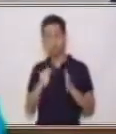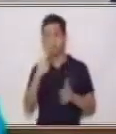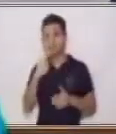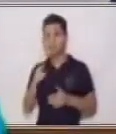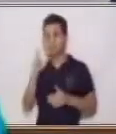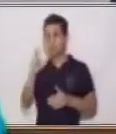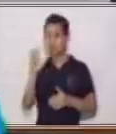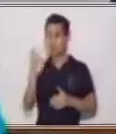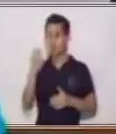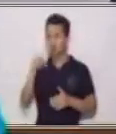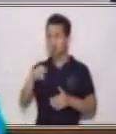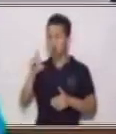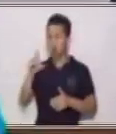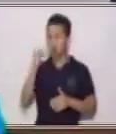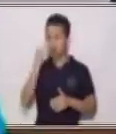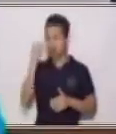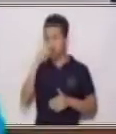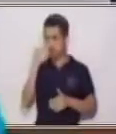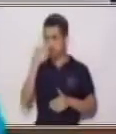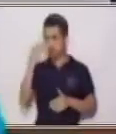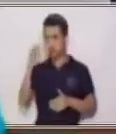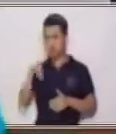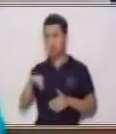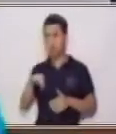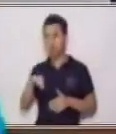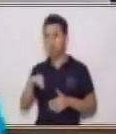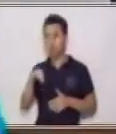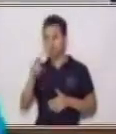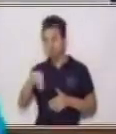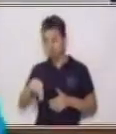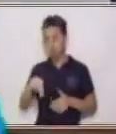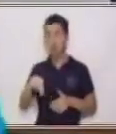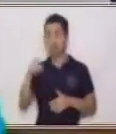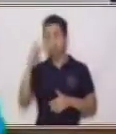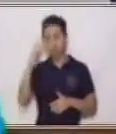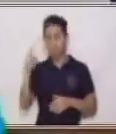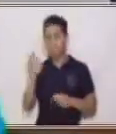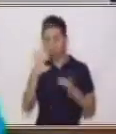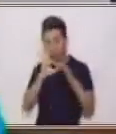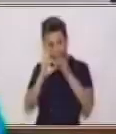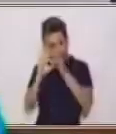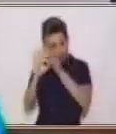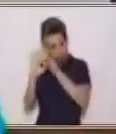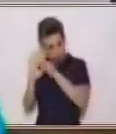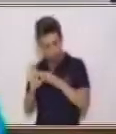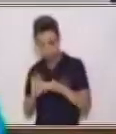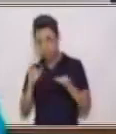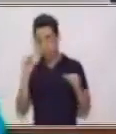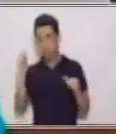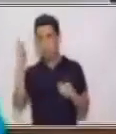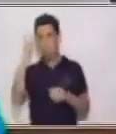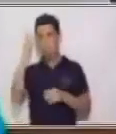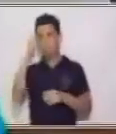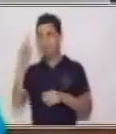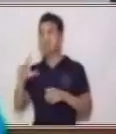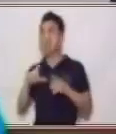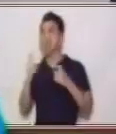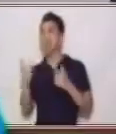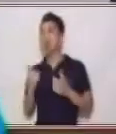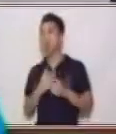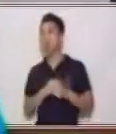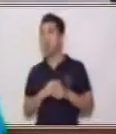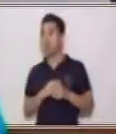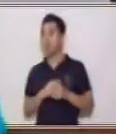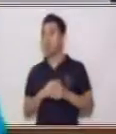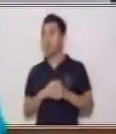también le da ese como grado, no de dificultad, pero sí como que hacerlo más ameno. Y pensando también en aquel